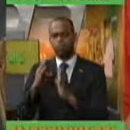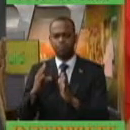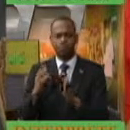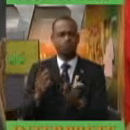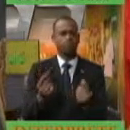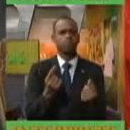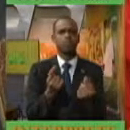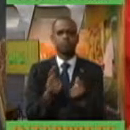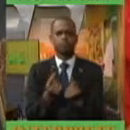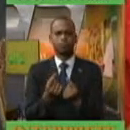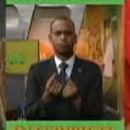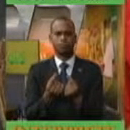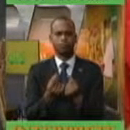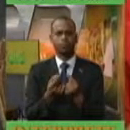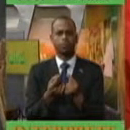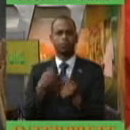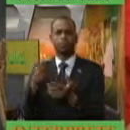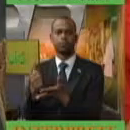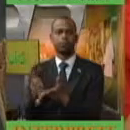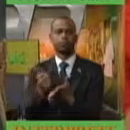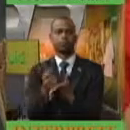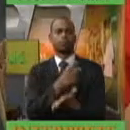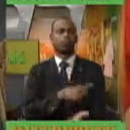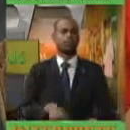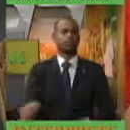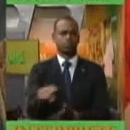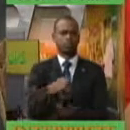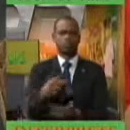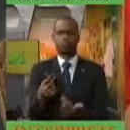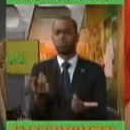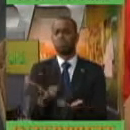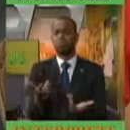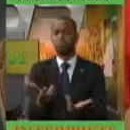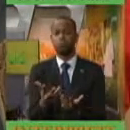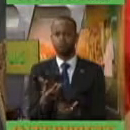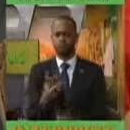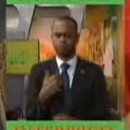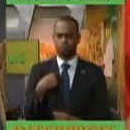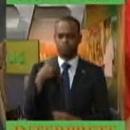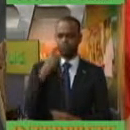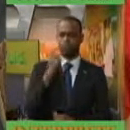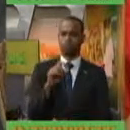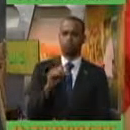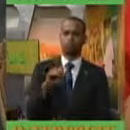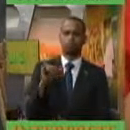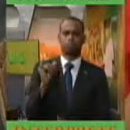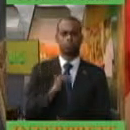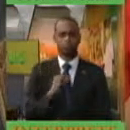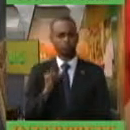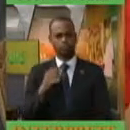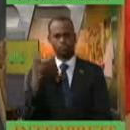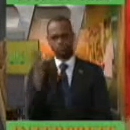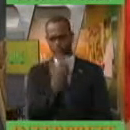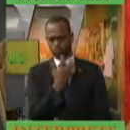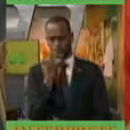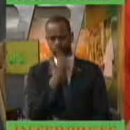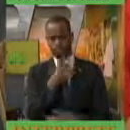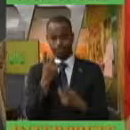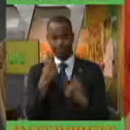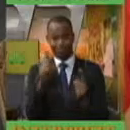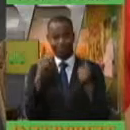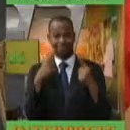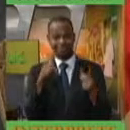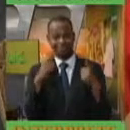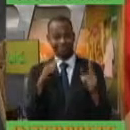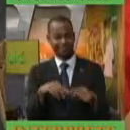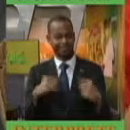qué nosotros podemos ayudarlos a ellos? Entonces es algo que tú dices, wow, O sea, increíble, mira cómo vamos logrando,